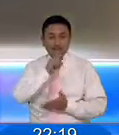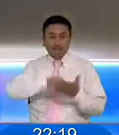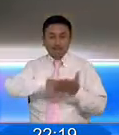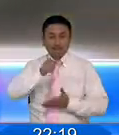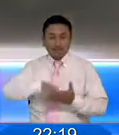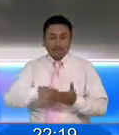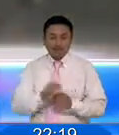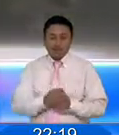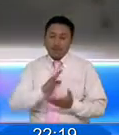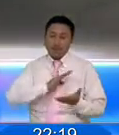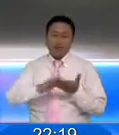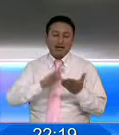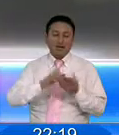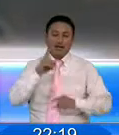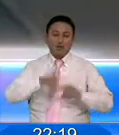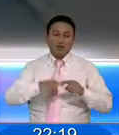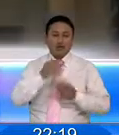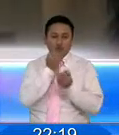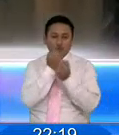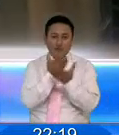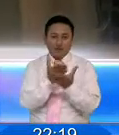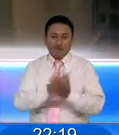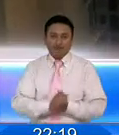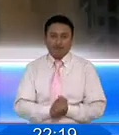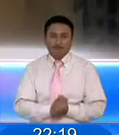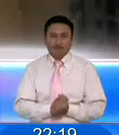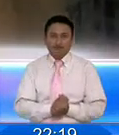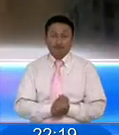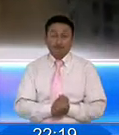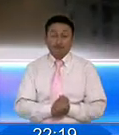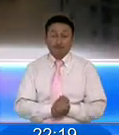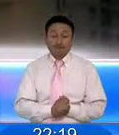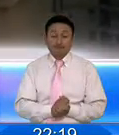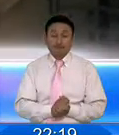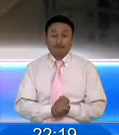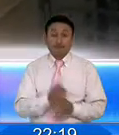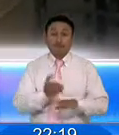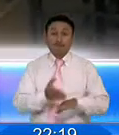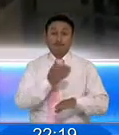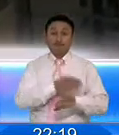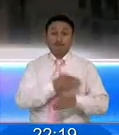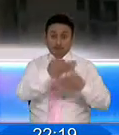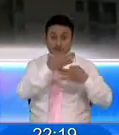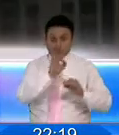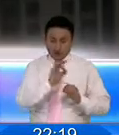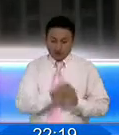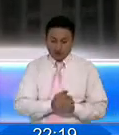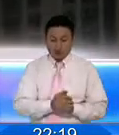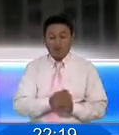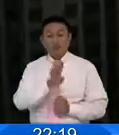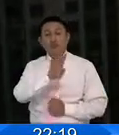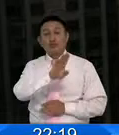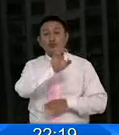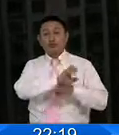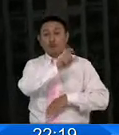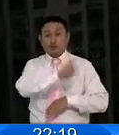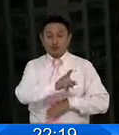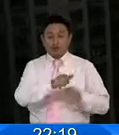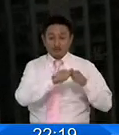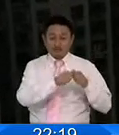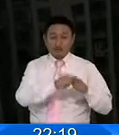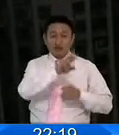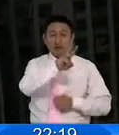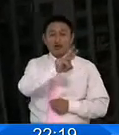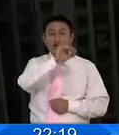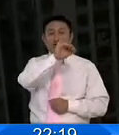lo que no pueden brindar declaraciones. Extraoficialmente, se conoce también que los otros 4 ecuatorianos que aún permanecen en